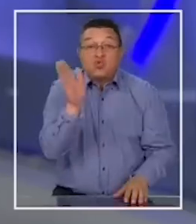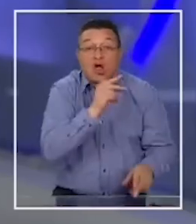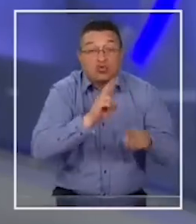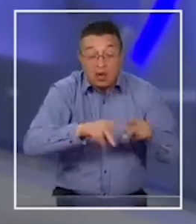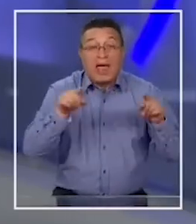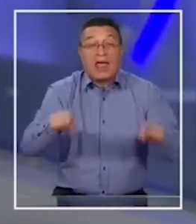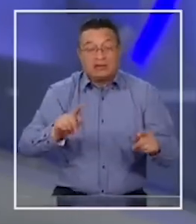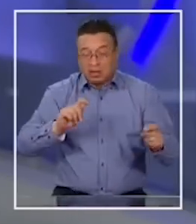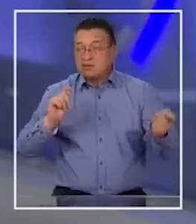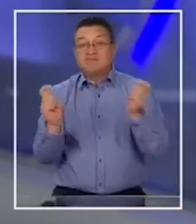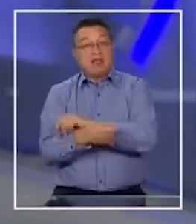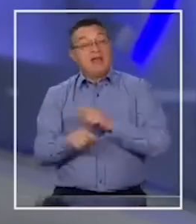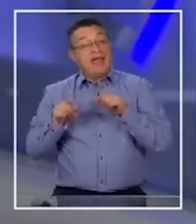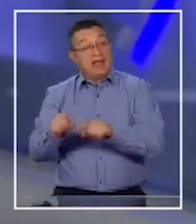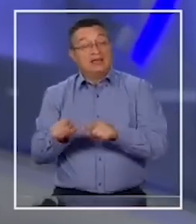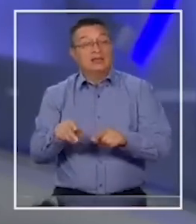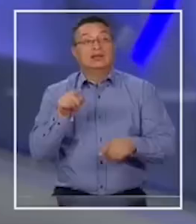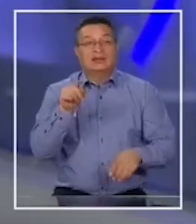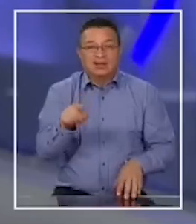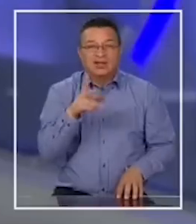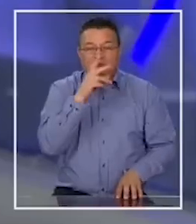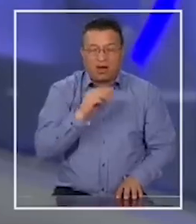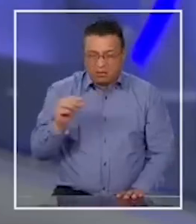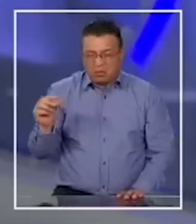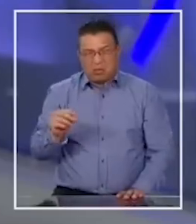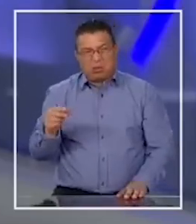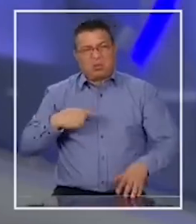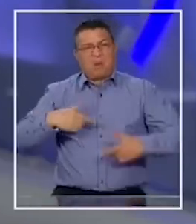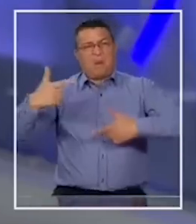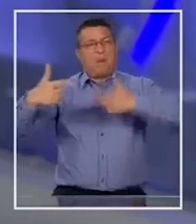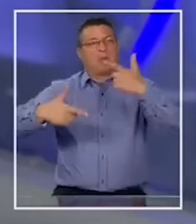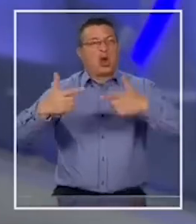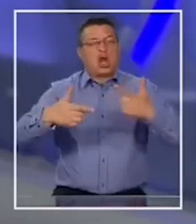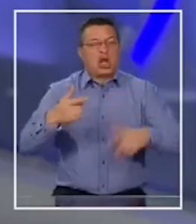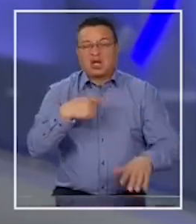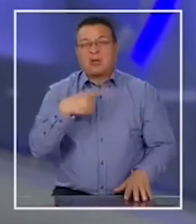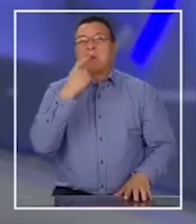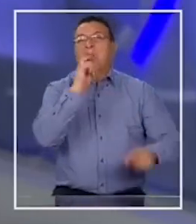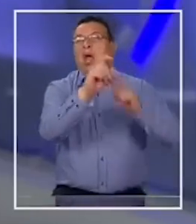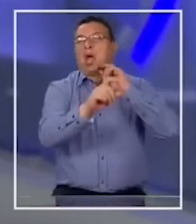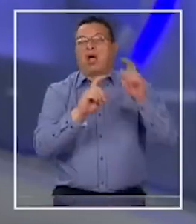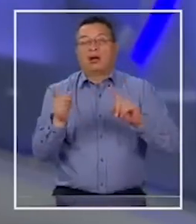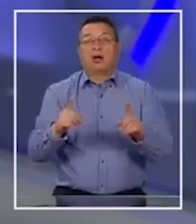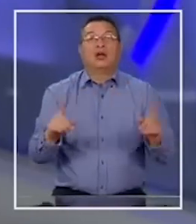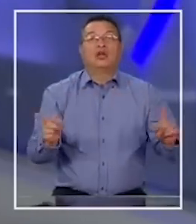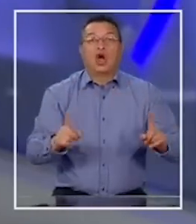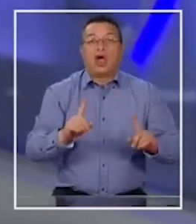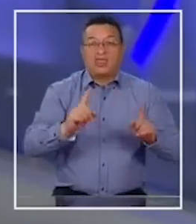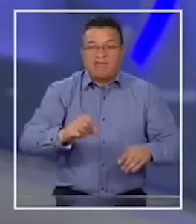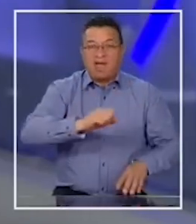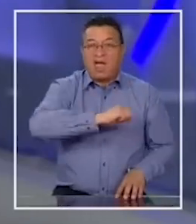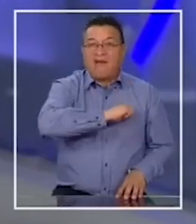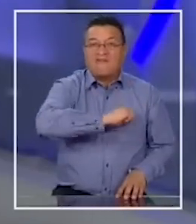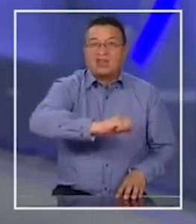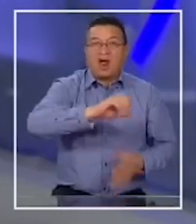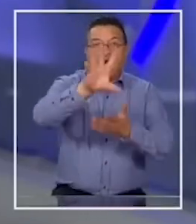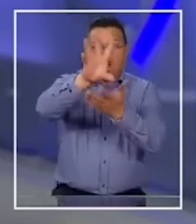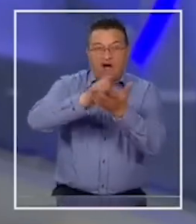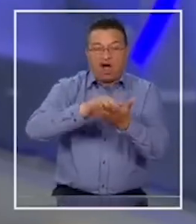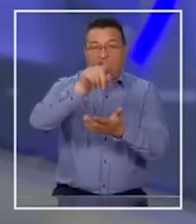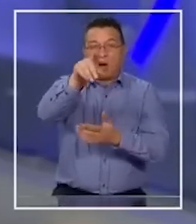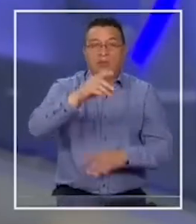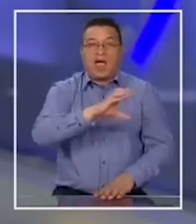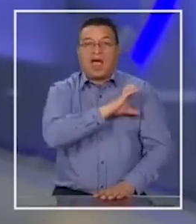he tratado de hacer en todos los tonos y eso es lo amate y es todo lo contrario tenemos que evitar que pase en Chile lo que pasa en El